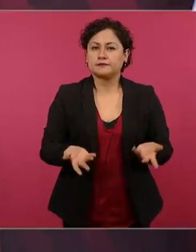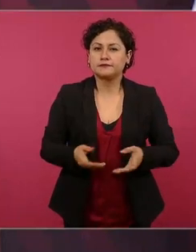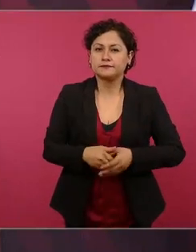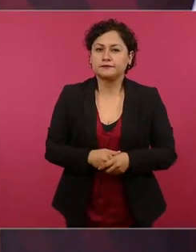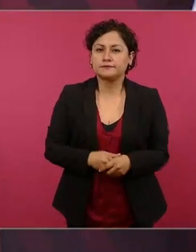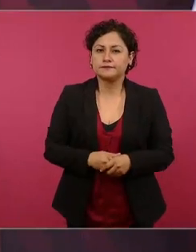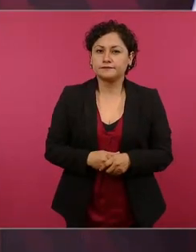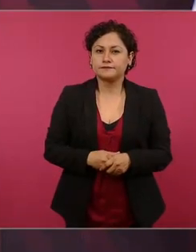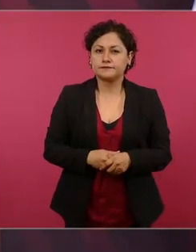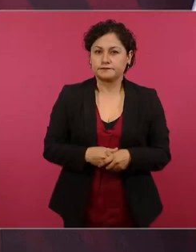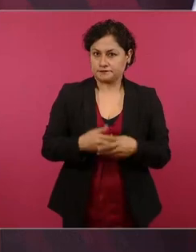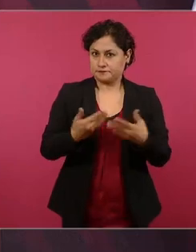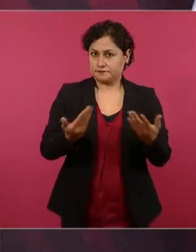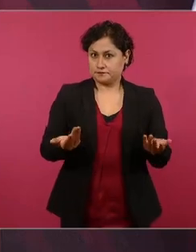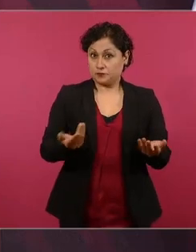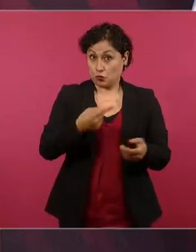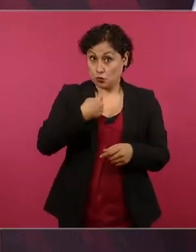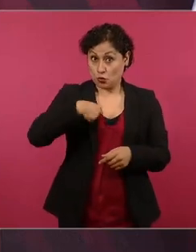Un recuento,